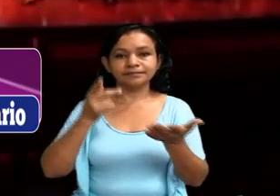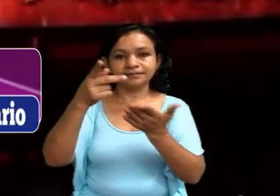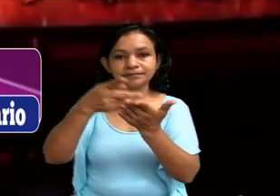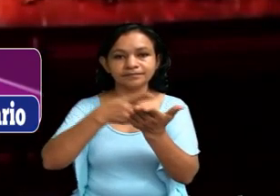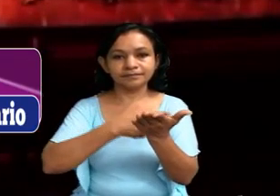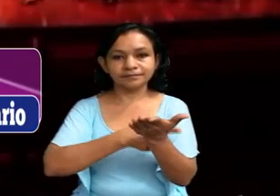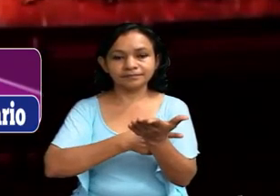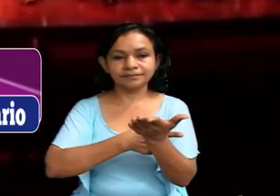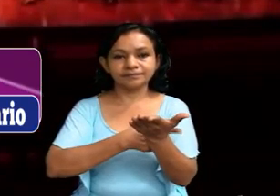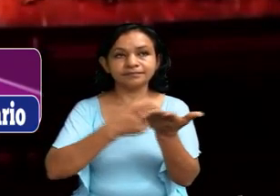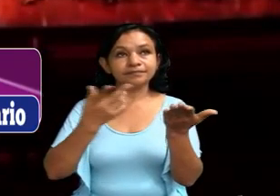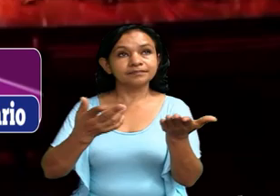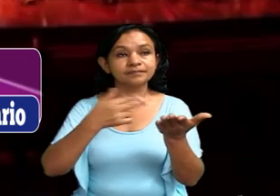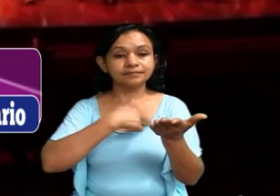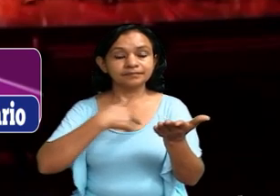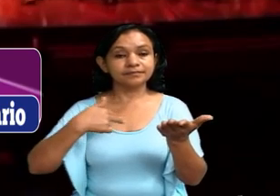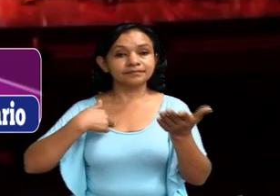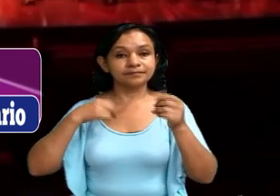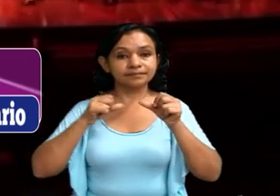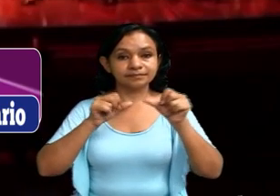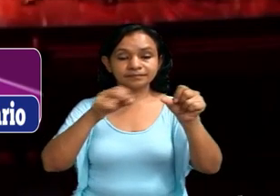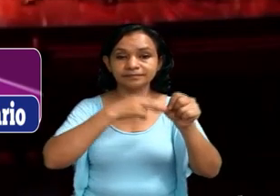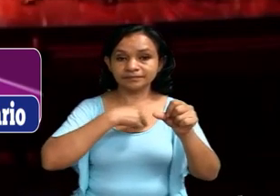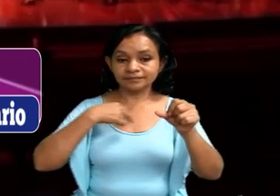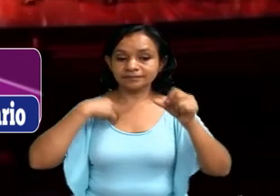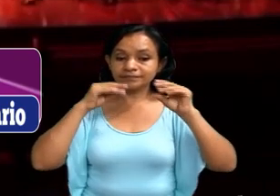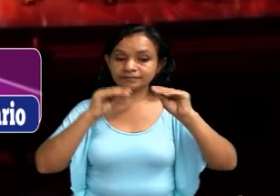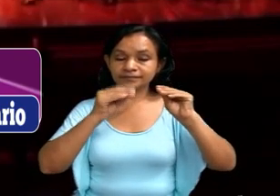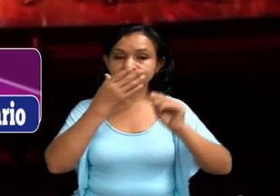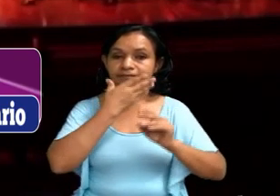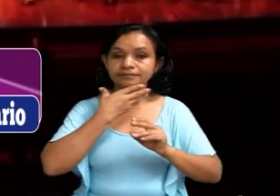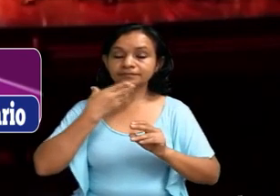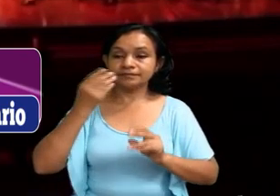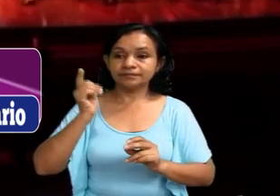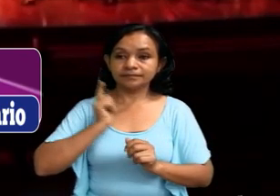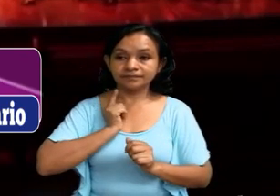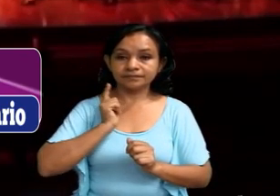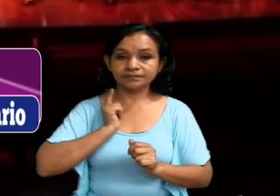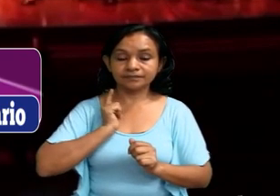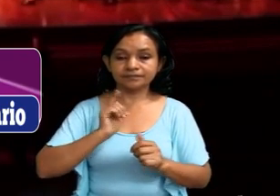proyecto para ir creando y formando jóvenes que tengan